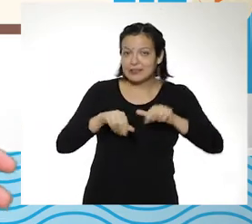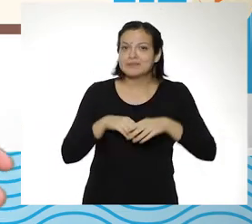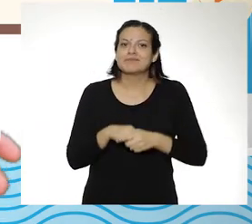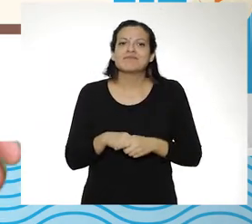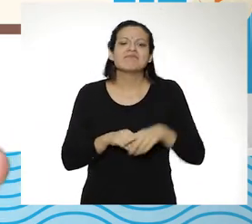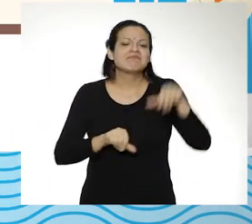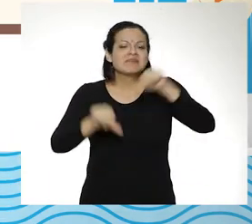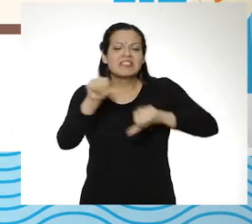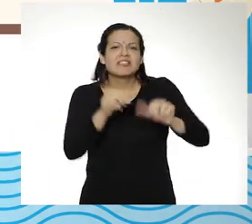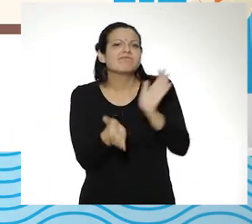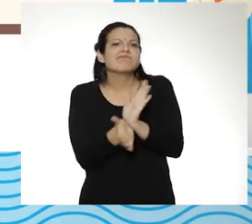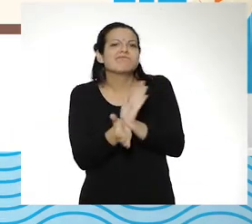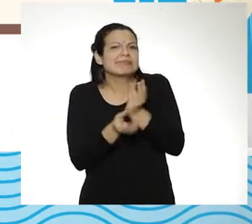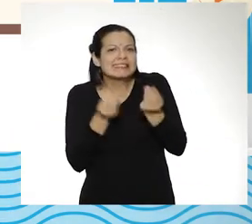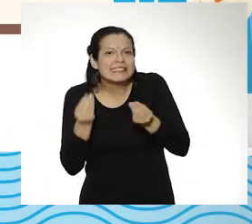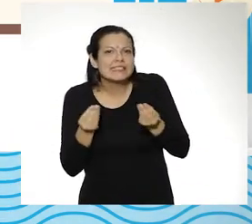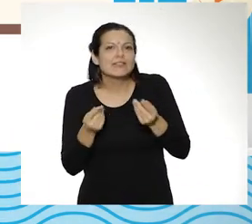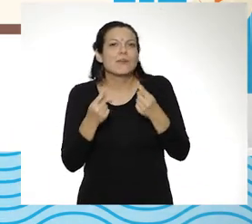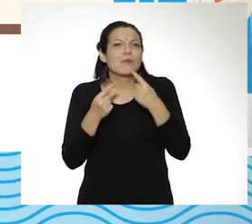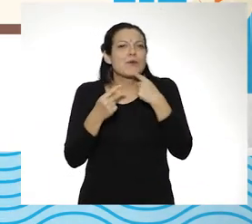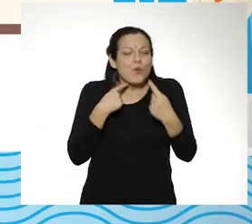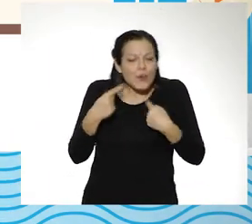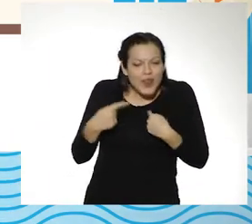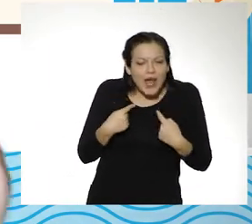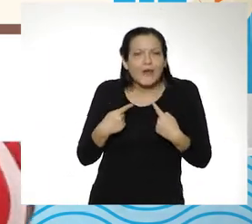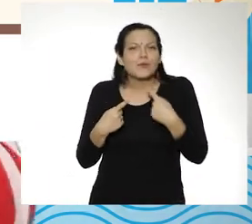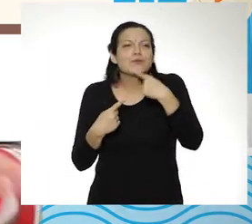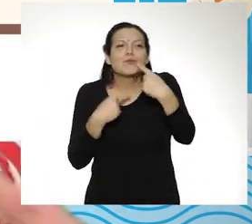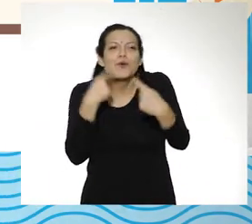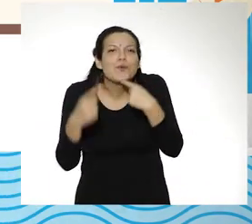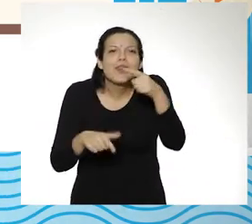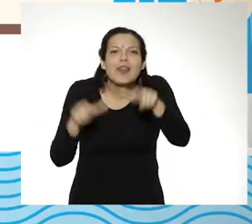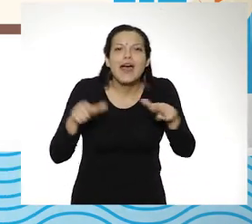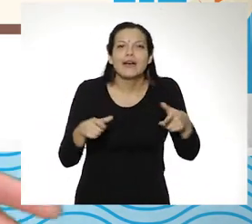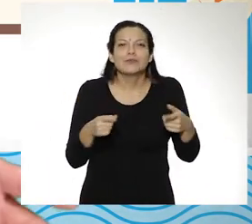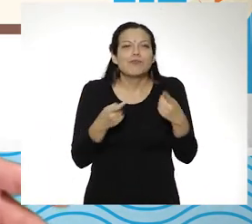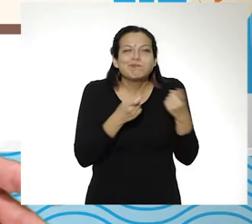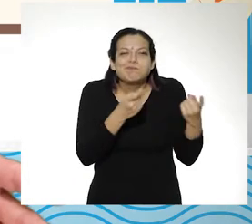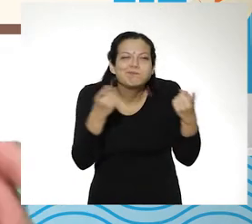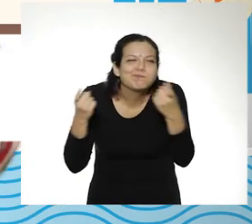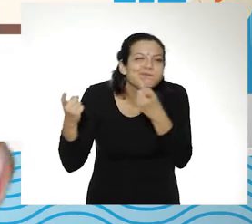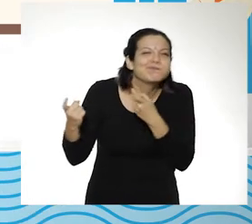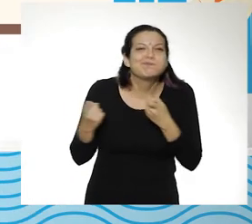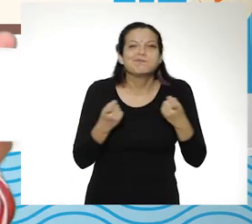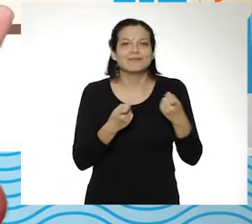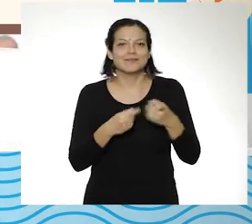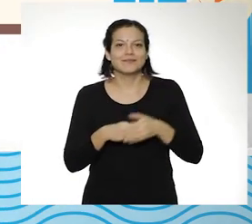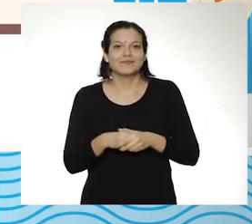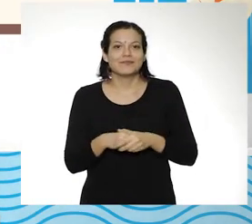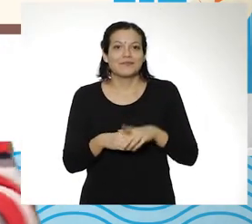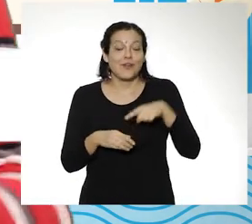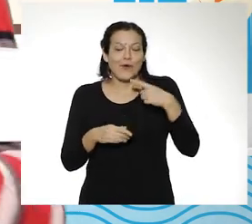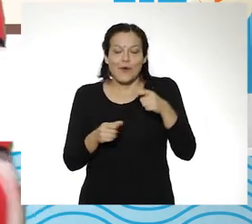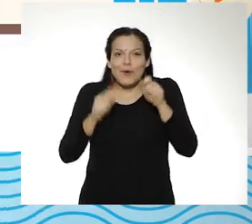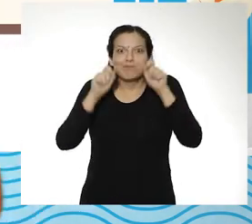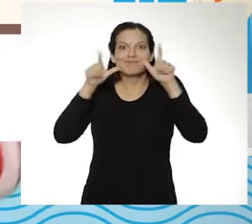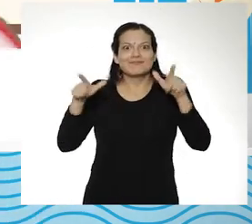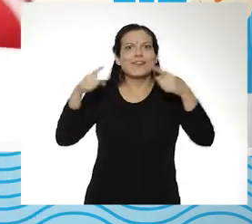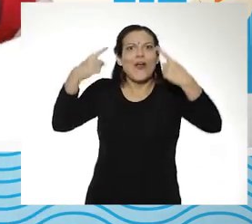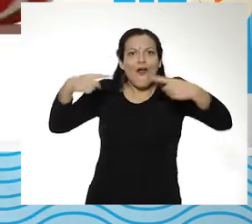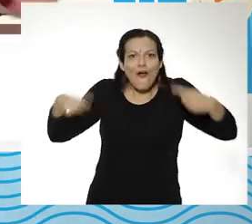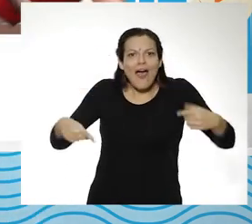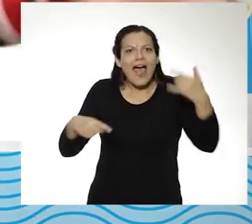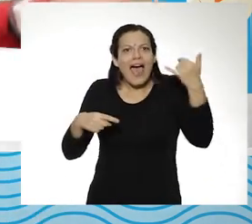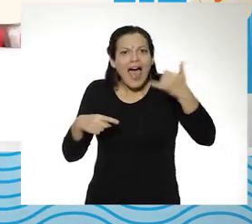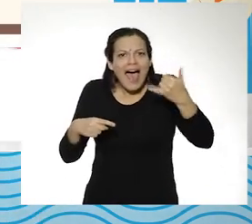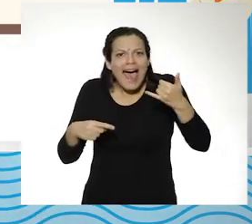es la ciencia si no es preguntarnos, preguntar, indagar, dejarnos sorprender por todo lo que